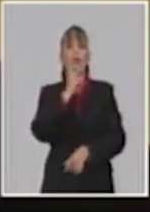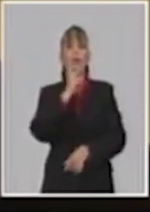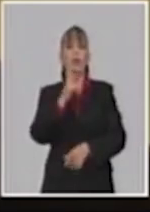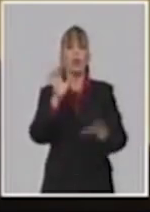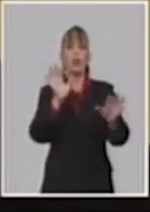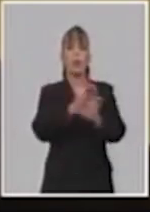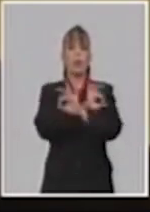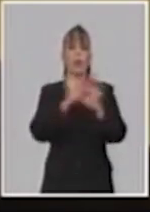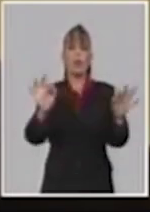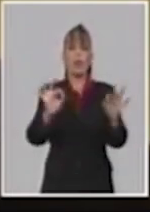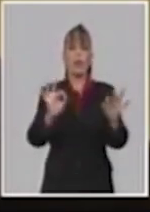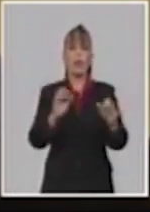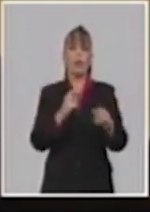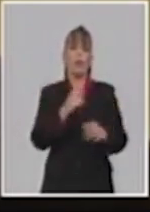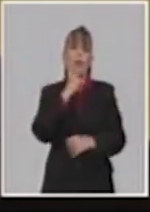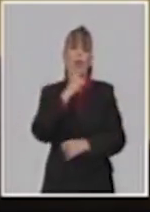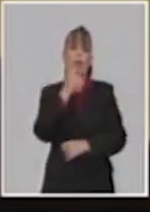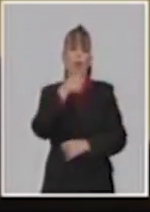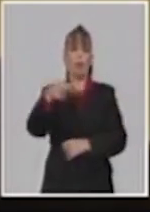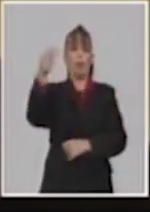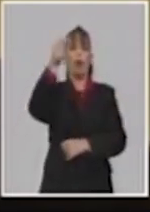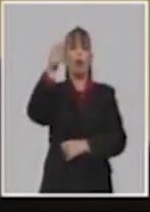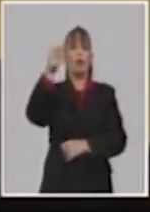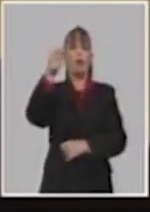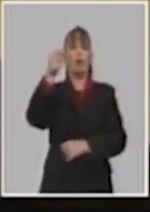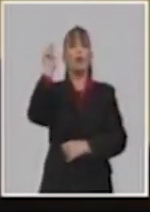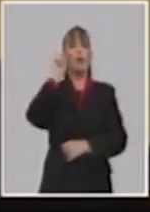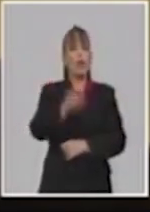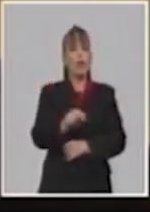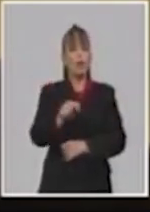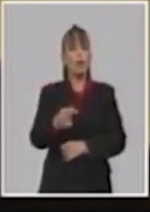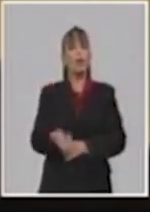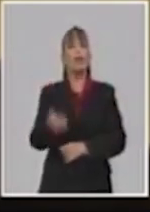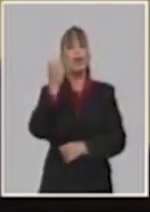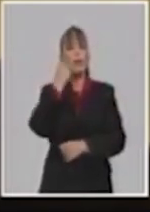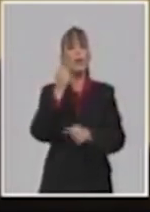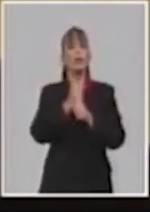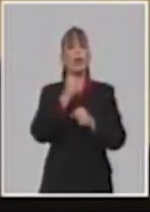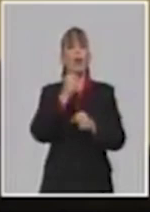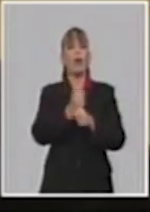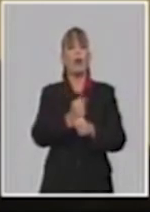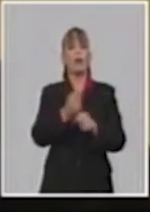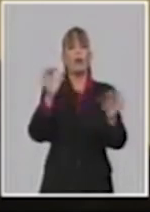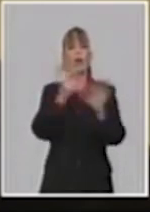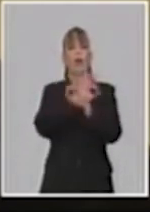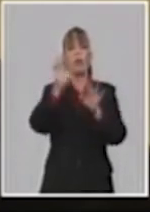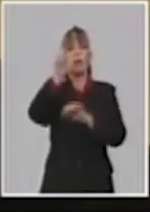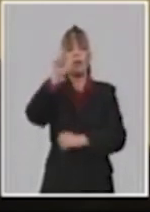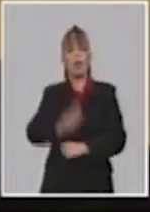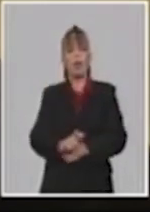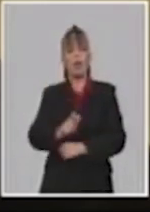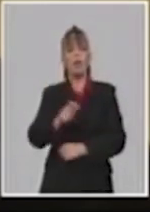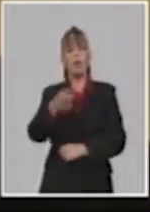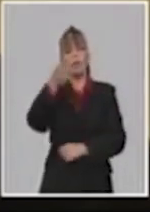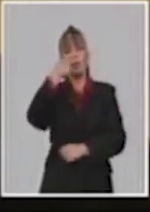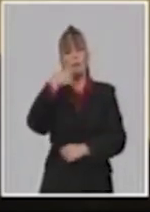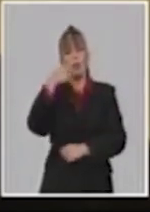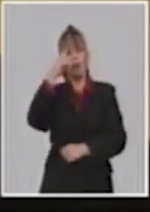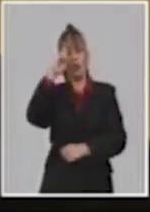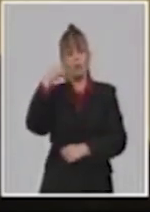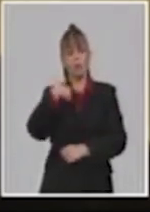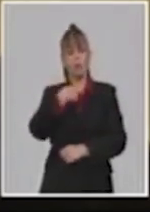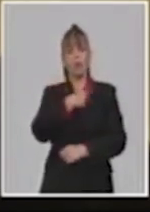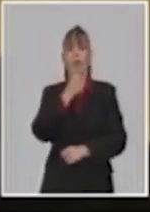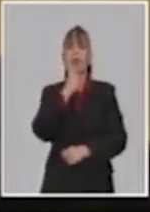MGI y enfermería. Se adicionó además un especialista de medicina interna en cada turno de trabajo de la mañana